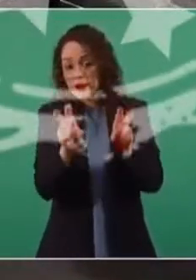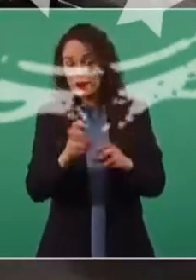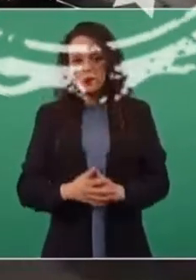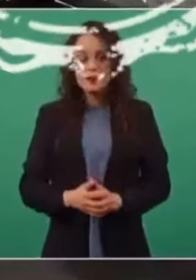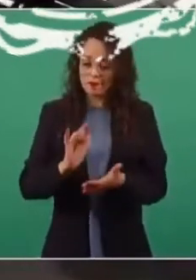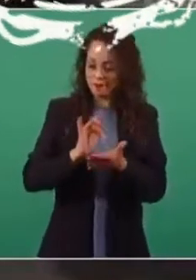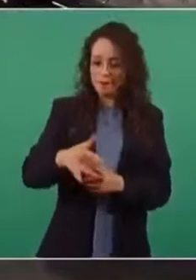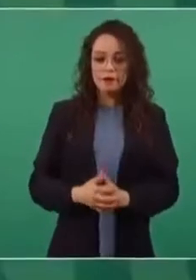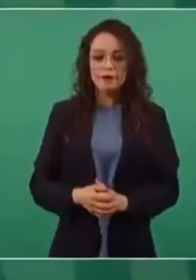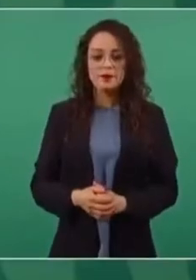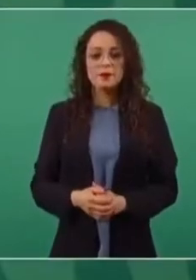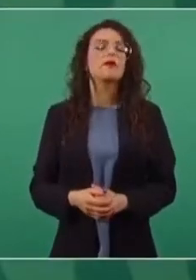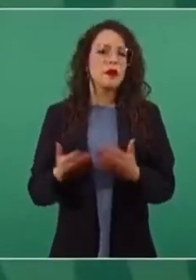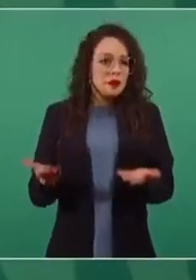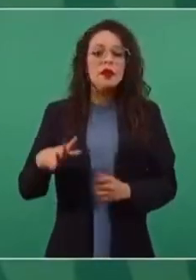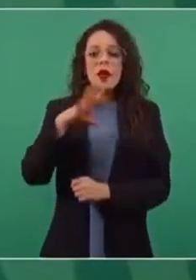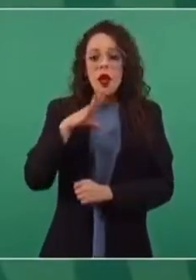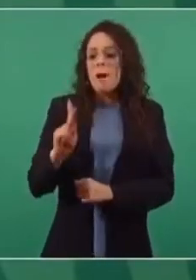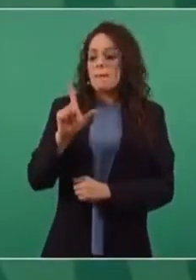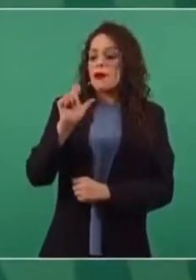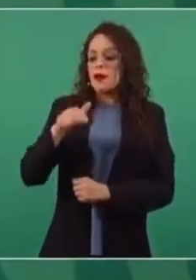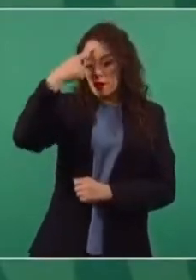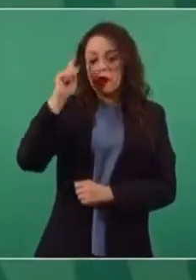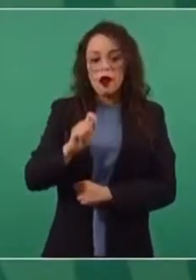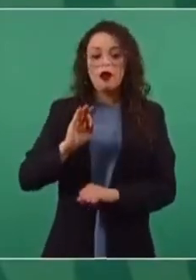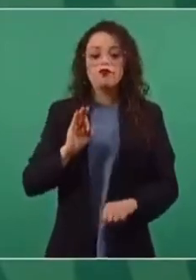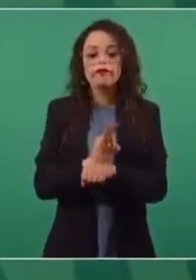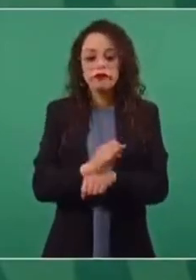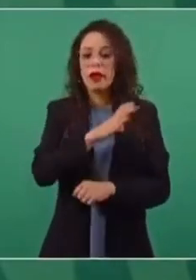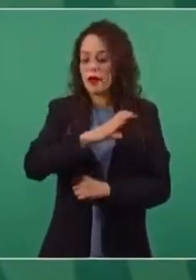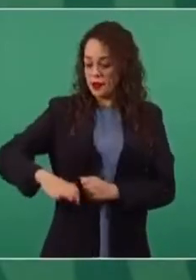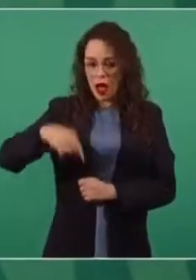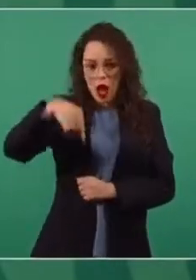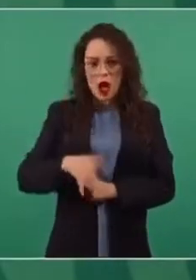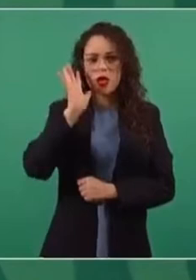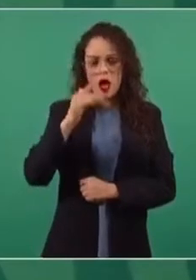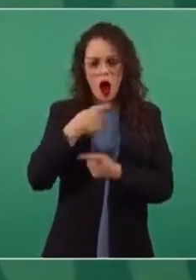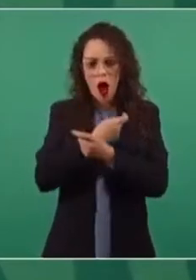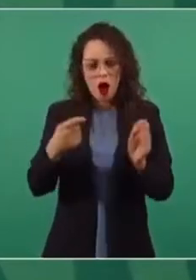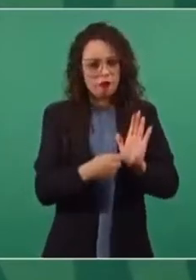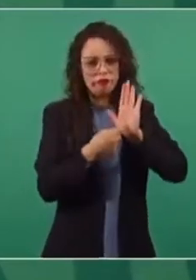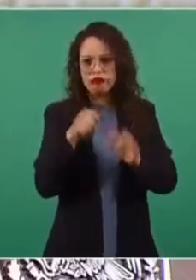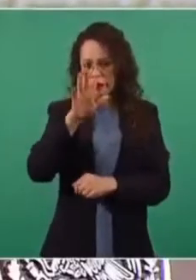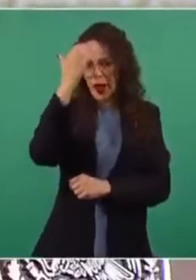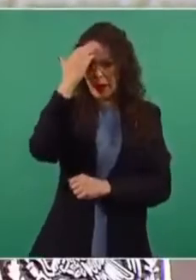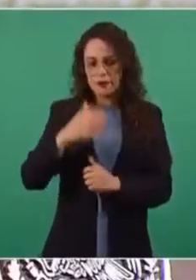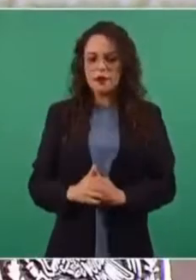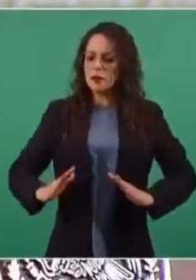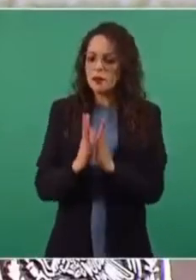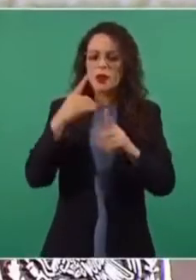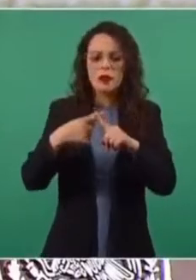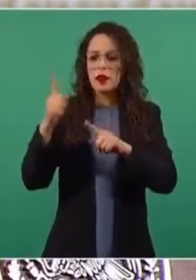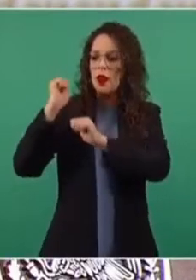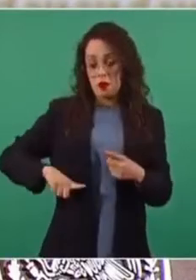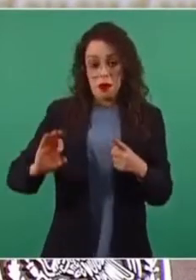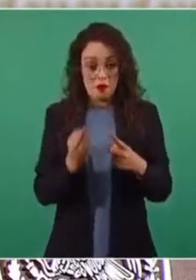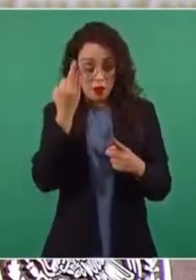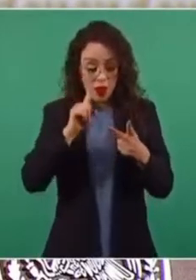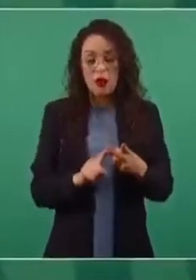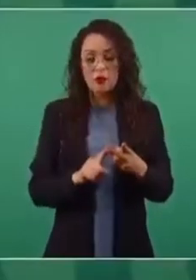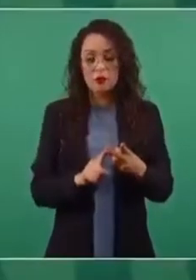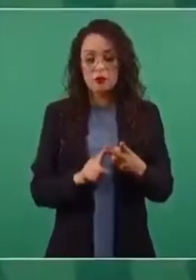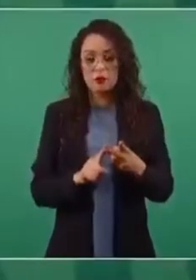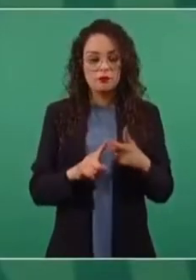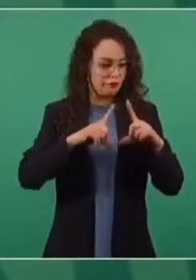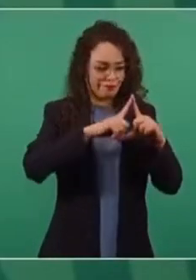Hay un plan de protección a los candidatos, ya se dio a conocer aquí, están participando autoridades estatales, el gobierno federal, en